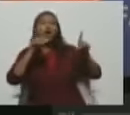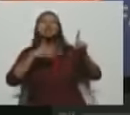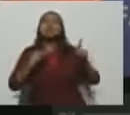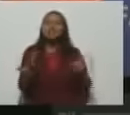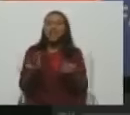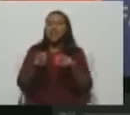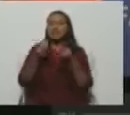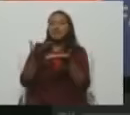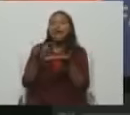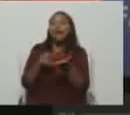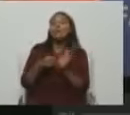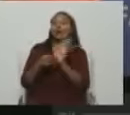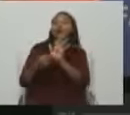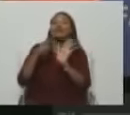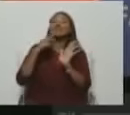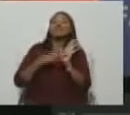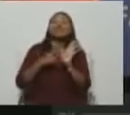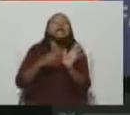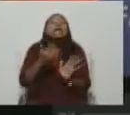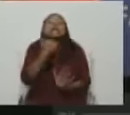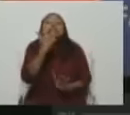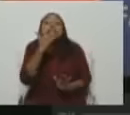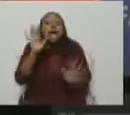que casi que quieren